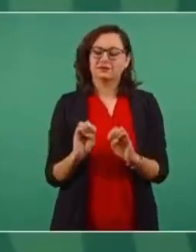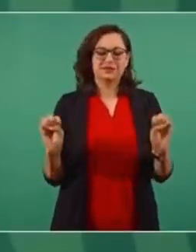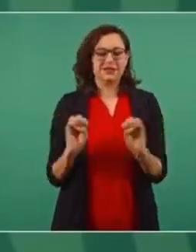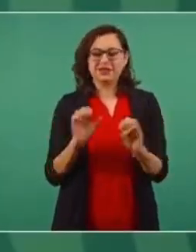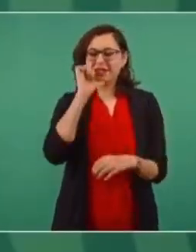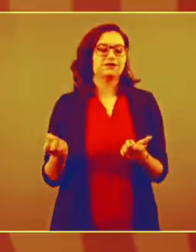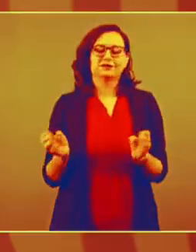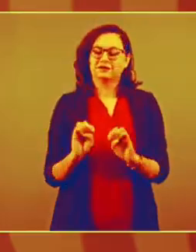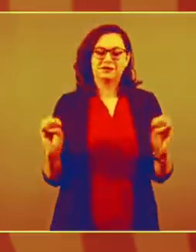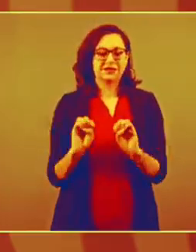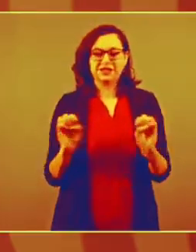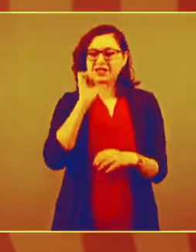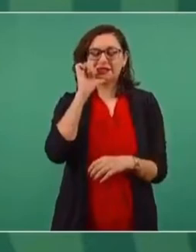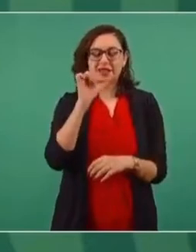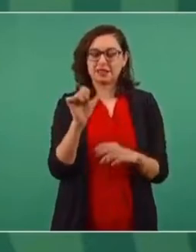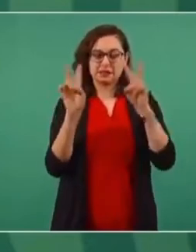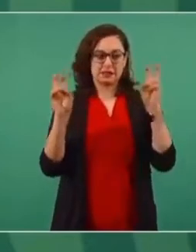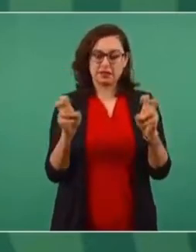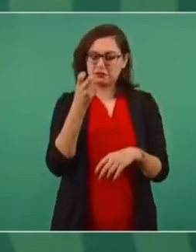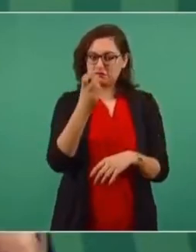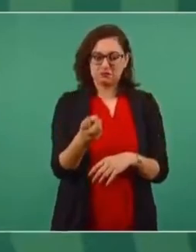Que no hablemos de eso, que no hablemos de eso,